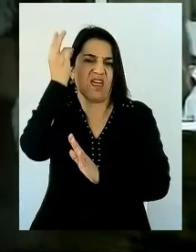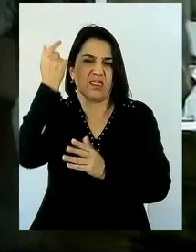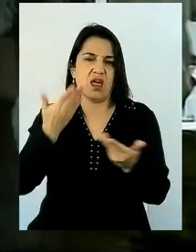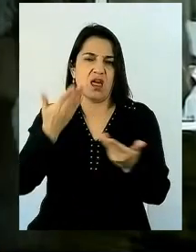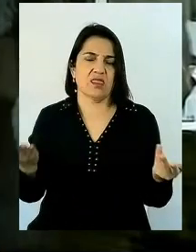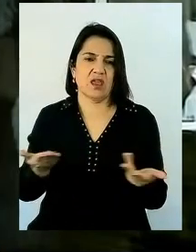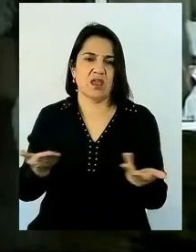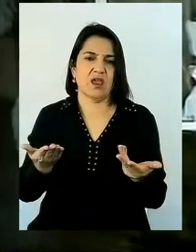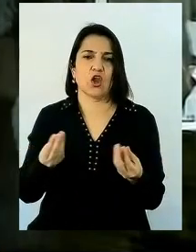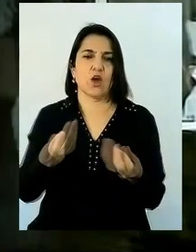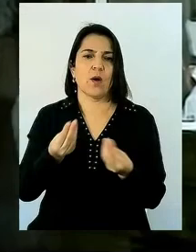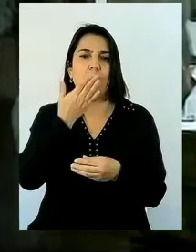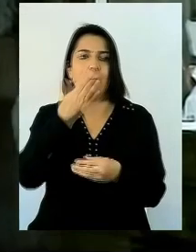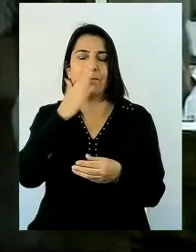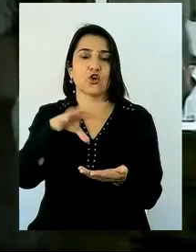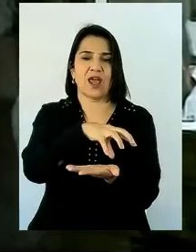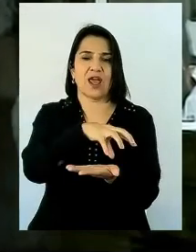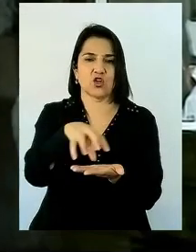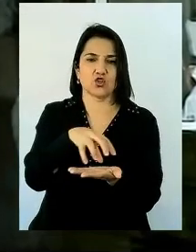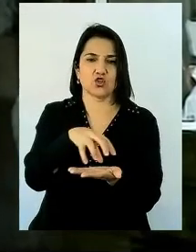cómo hacerlas más partícipes